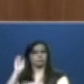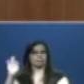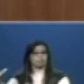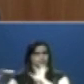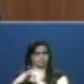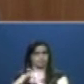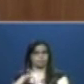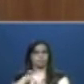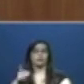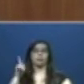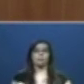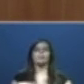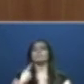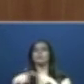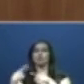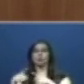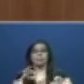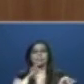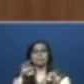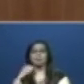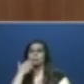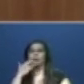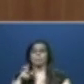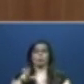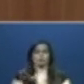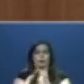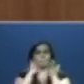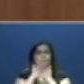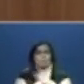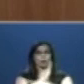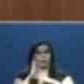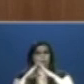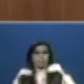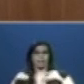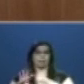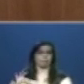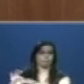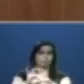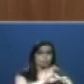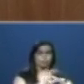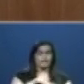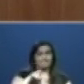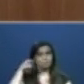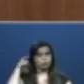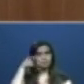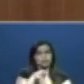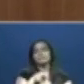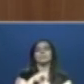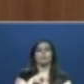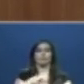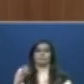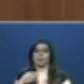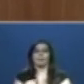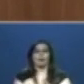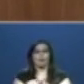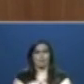concretos como el consorcio bucle de las bibliotecas universitarias Y ese es el objetivo que debe inspirar el mapa de titulaciones